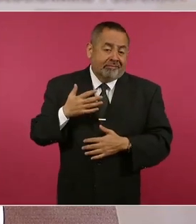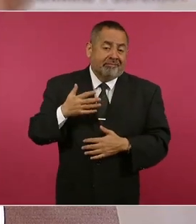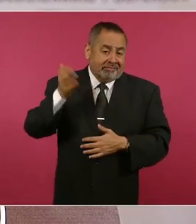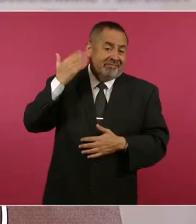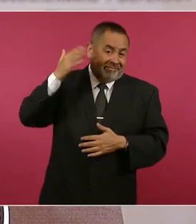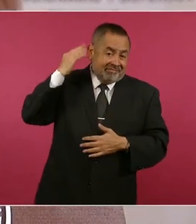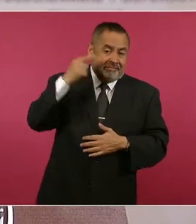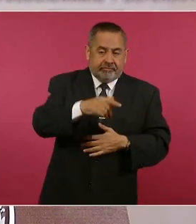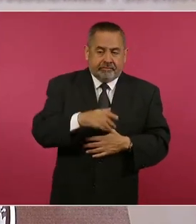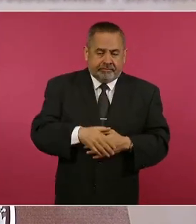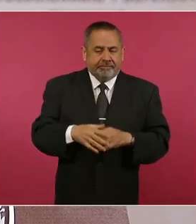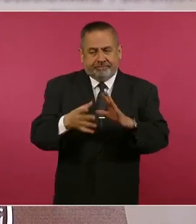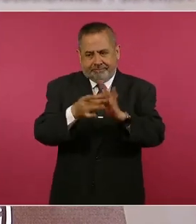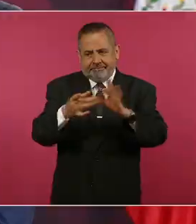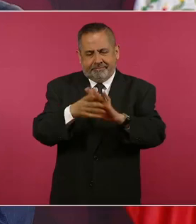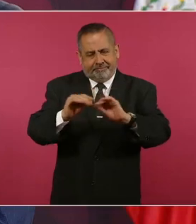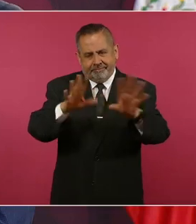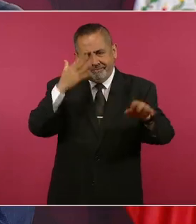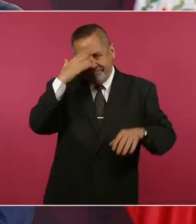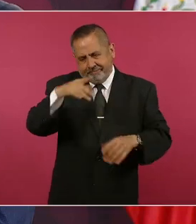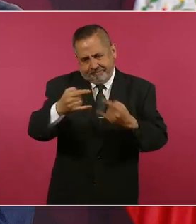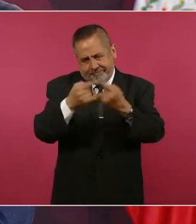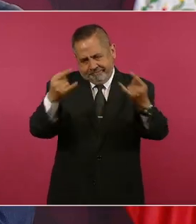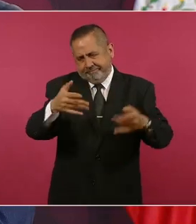Ya hemos hablado mucho sobre eso.